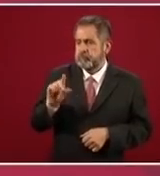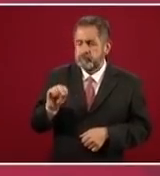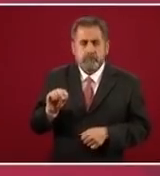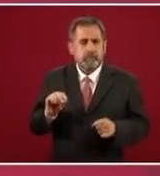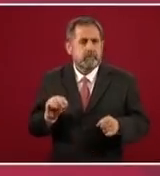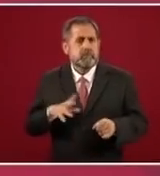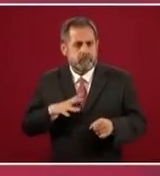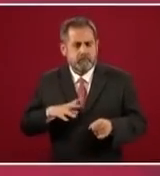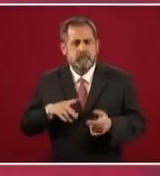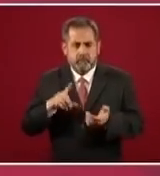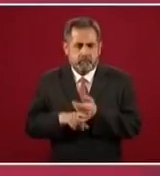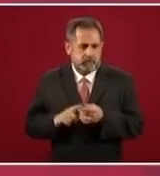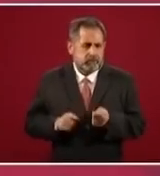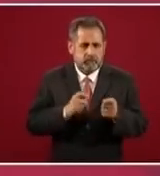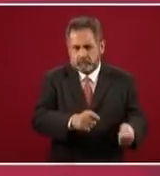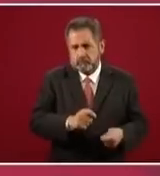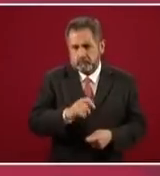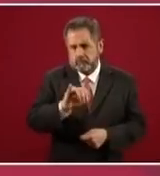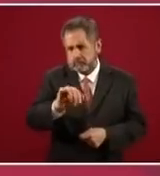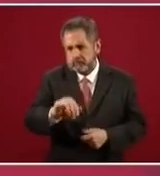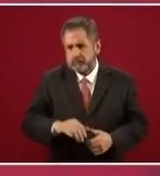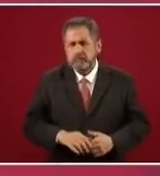tiene este encargo.